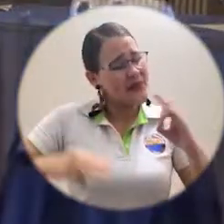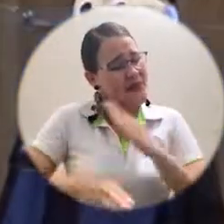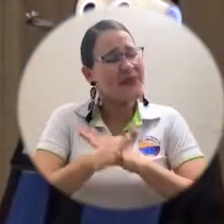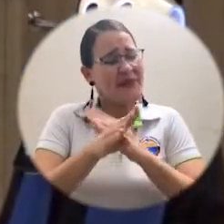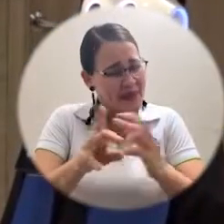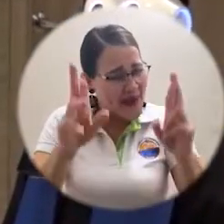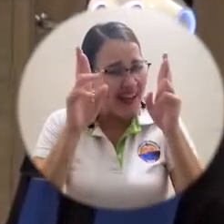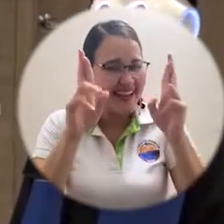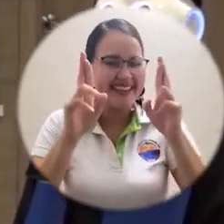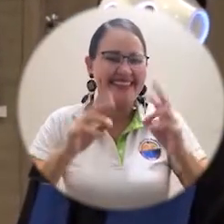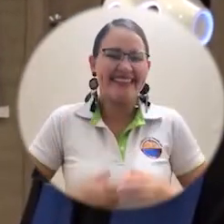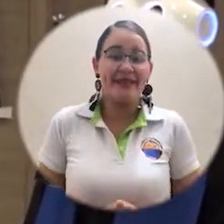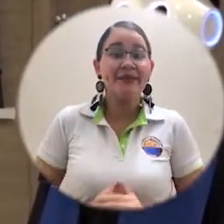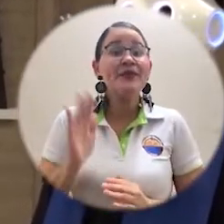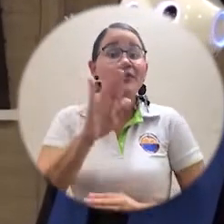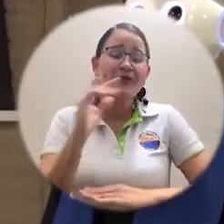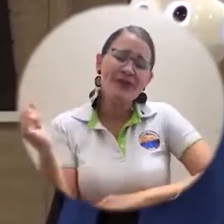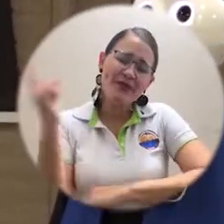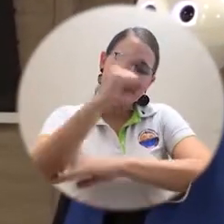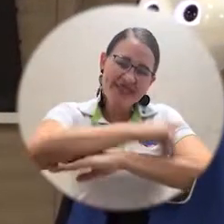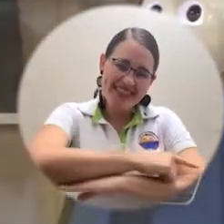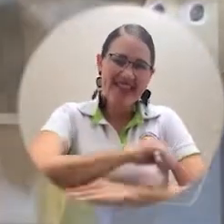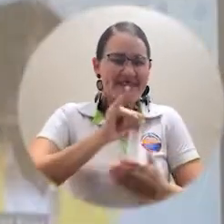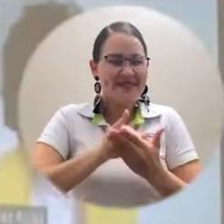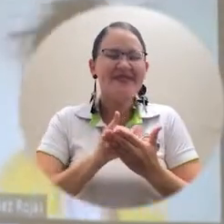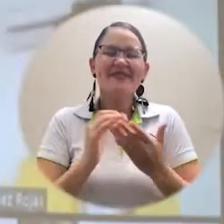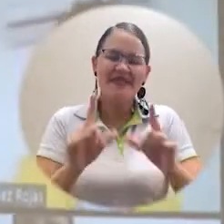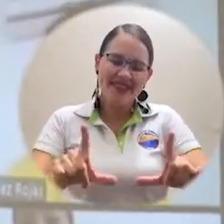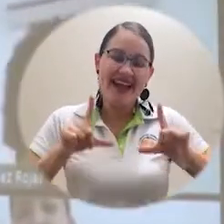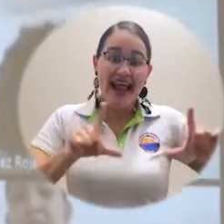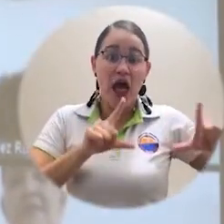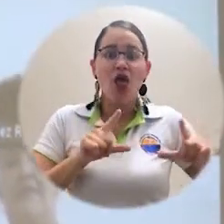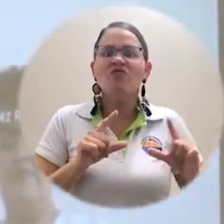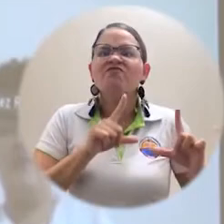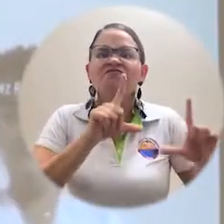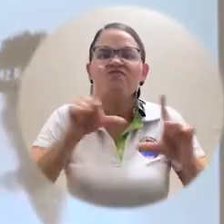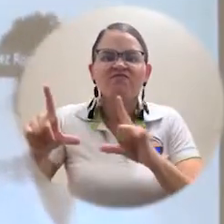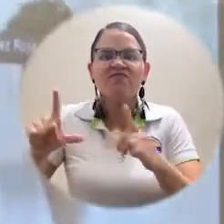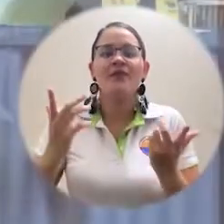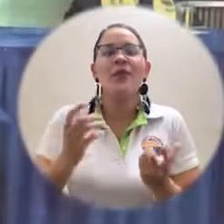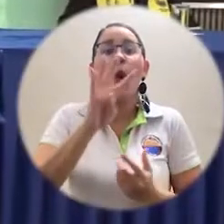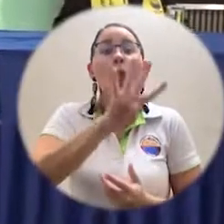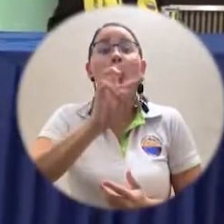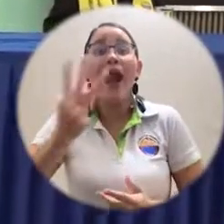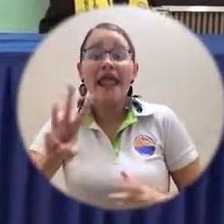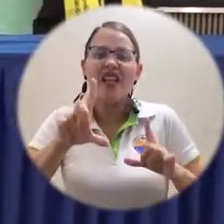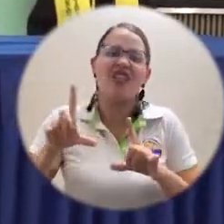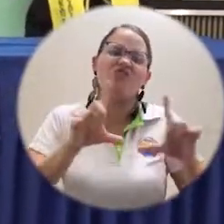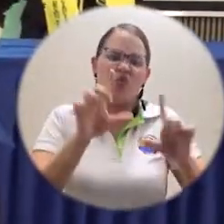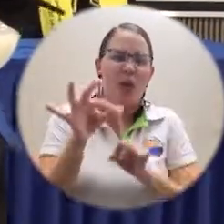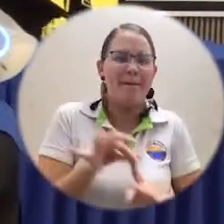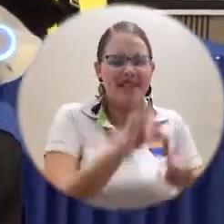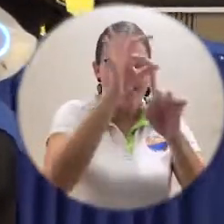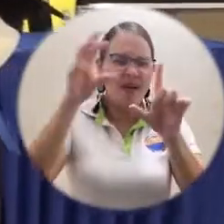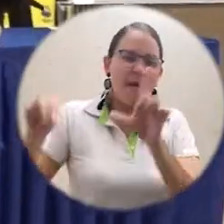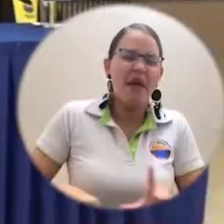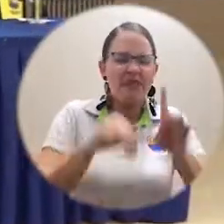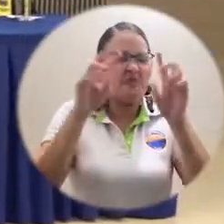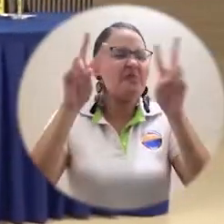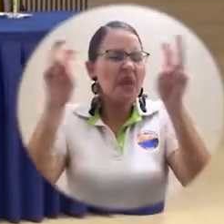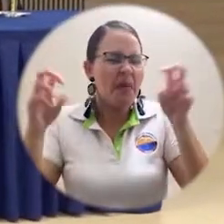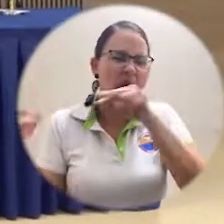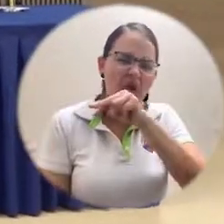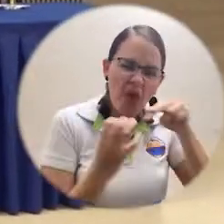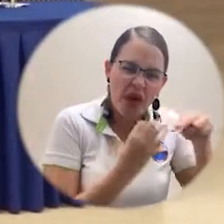otorgaron 43 títulos en niveles de especialización y maestría, en programas como maestría en educación y maestría en escrituras audiovisuales, así